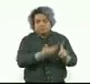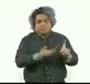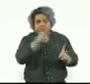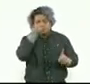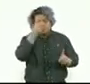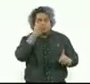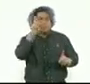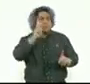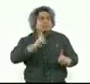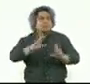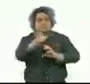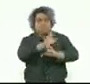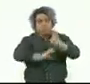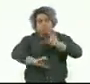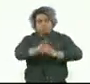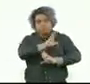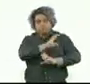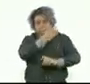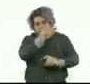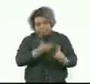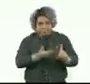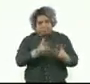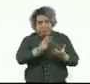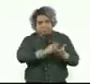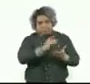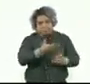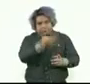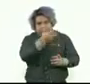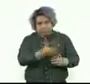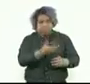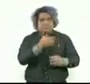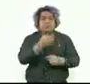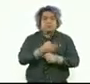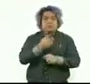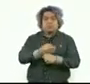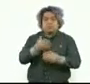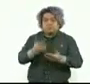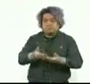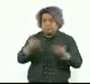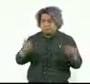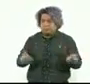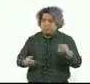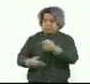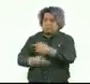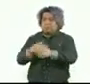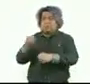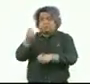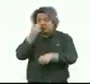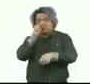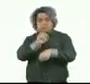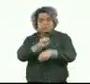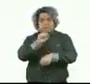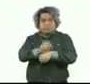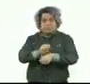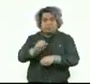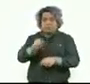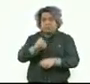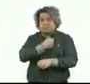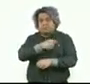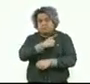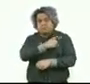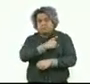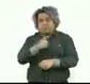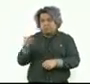Claudia Sheinbaum Pardo, jefa de gobierno de la Ciudad de México. Y ahora escucharemos a la secretaria de Salud de nuestra ciudad, doctora Oliva López